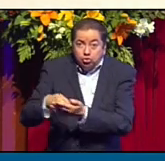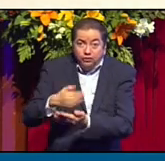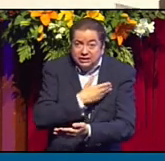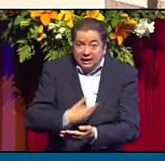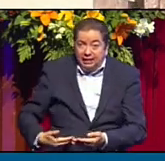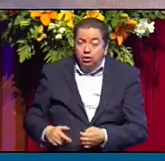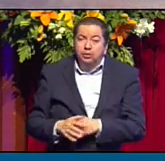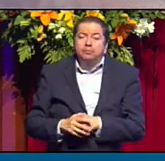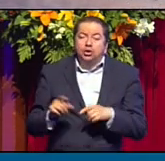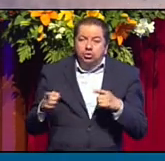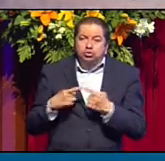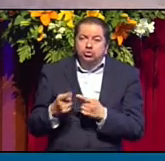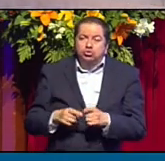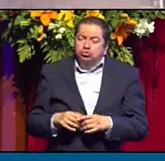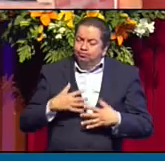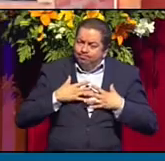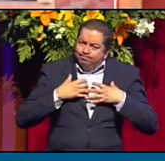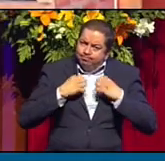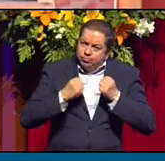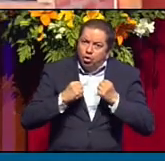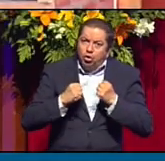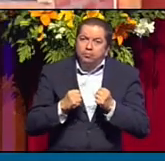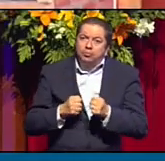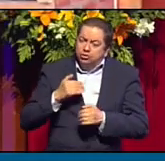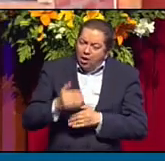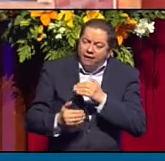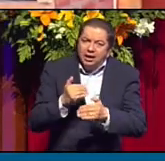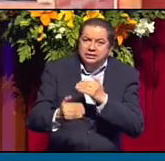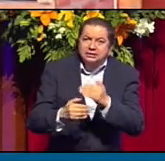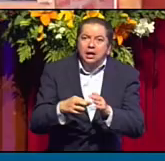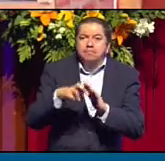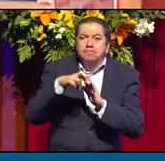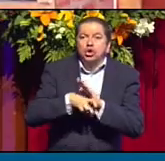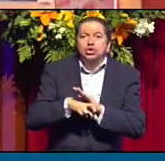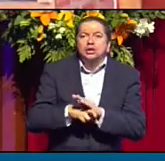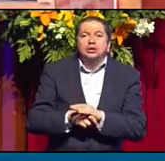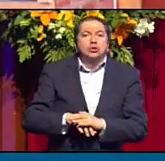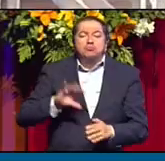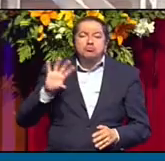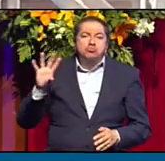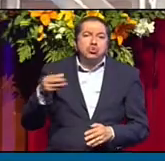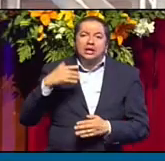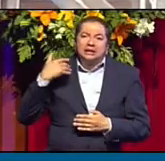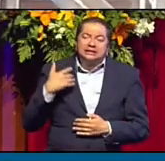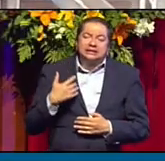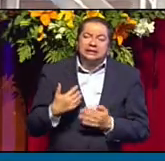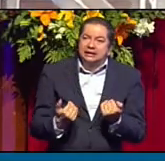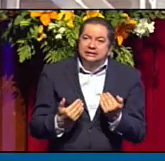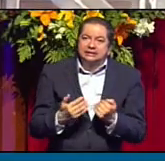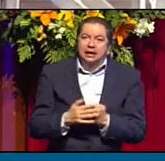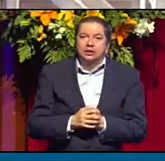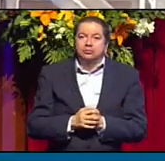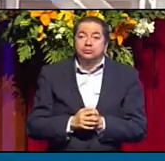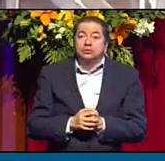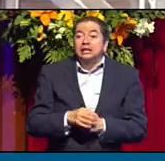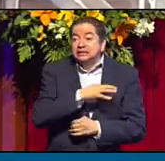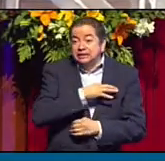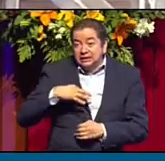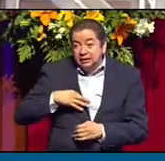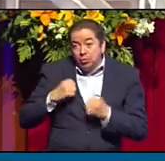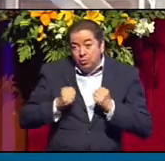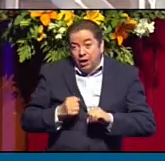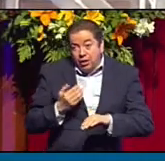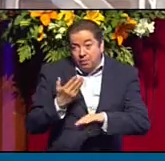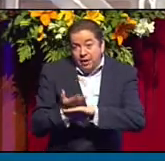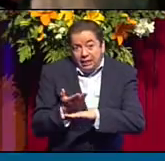este año a avanzar fuertemente en estos proyectos que son súper necesarios. Seremi, ¿le puedo pedir algo más delante de todos los que